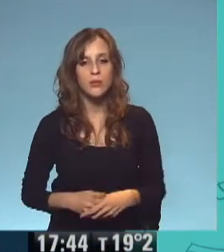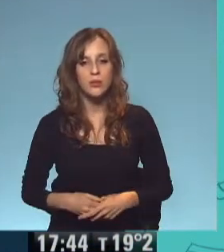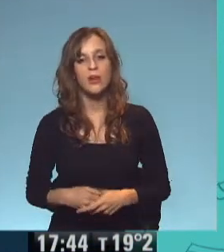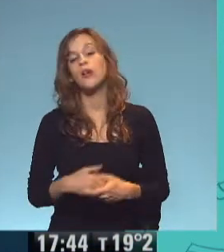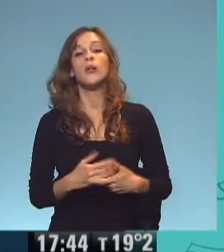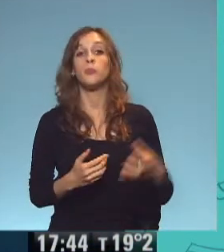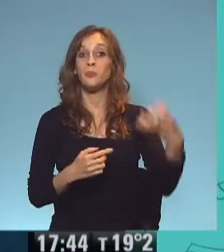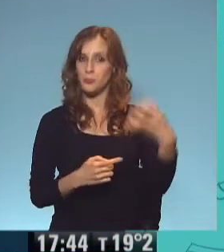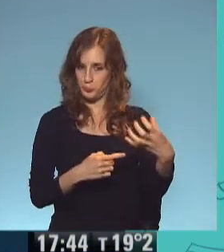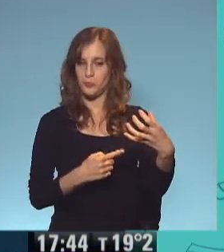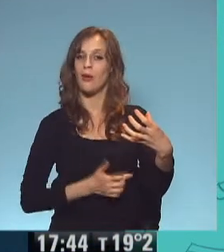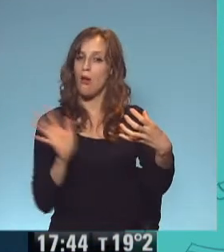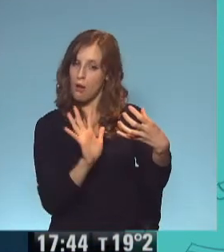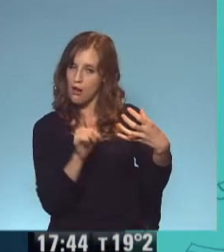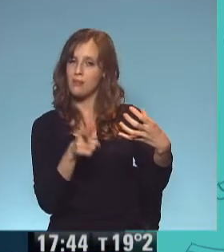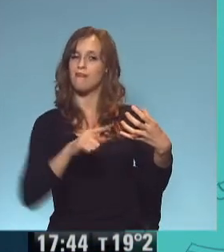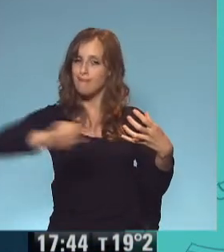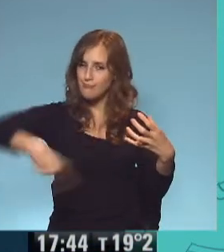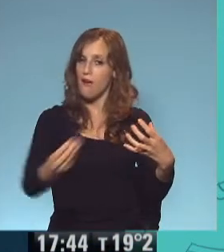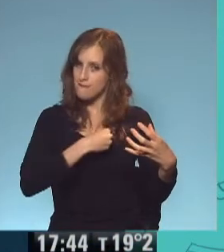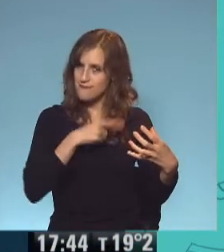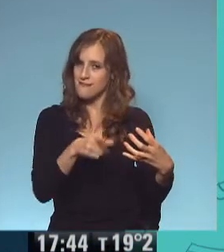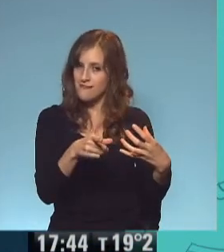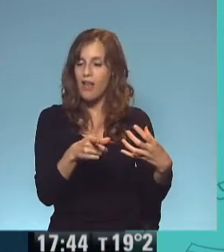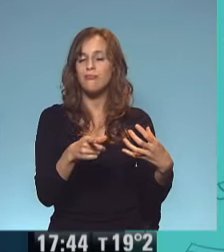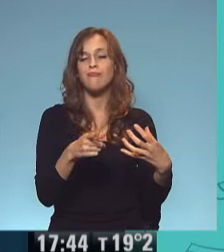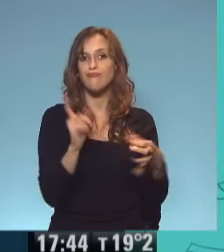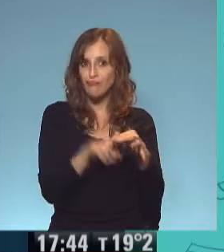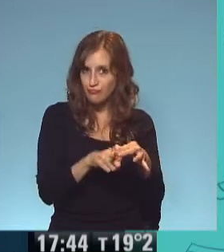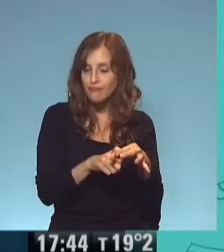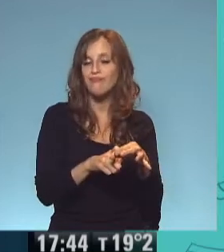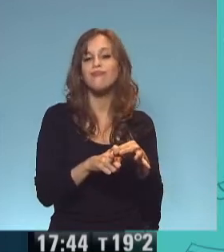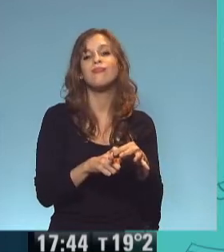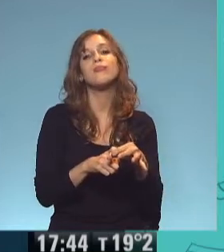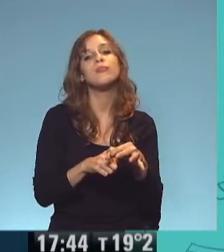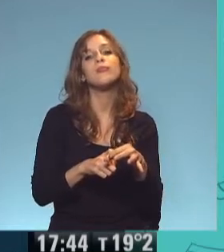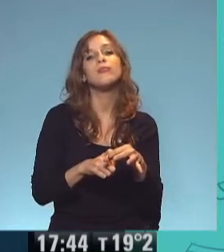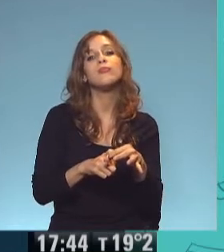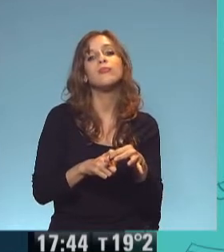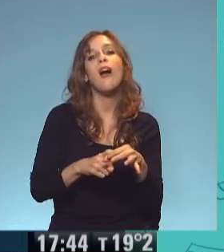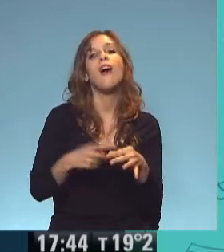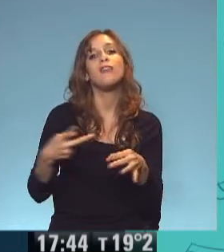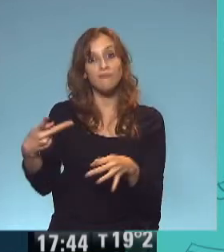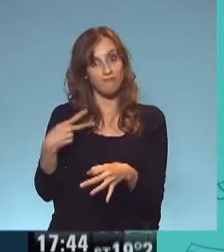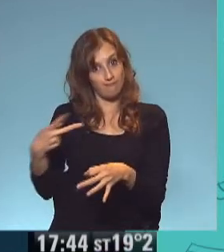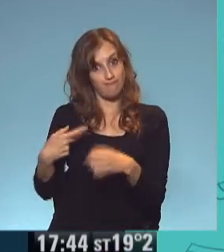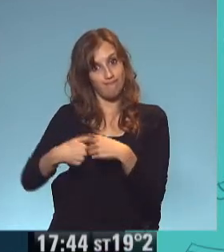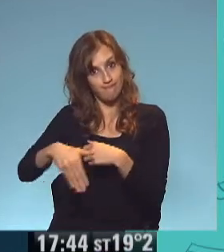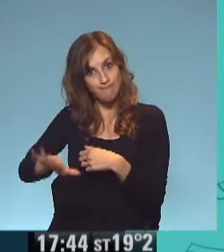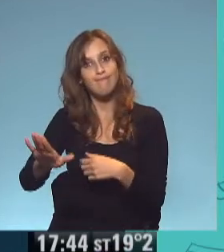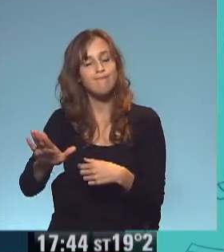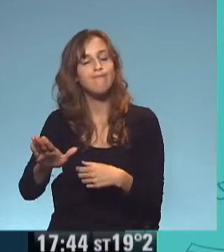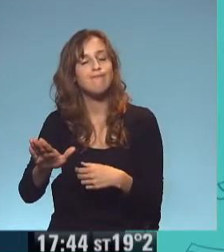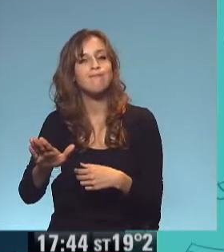¡Fanáticos de Expediente Secreto Z! ¡Einstein y yo vamos a arriesgar nuestras vidas